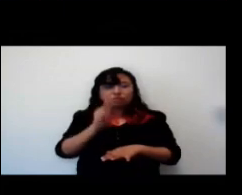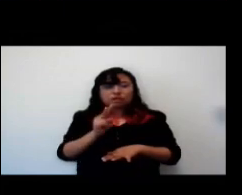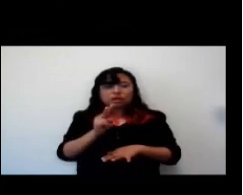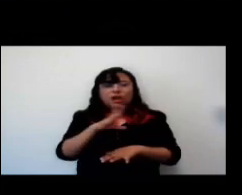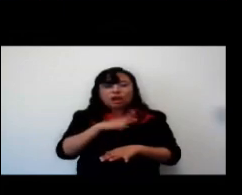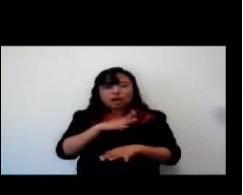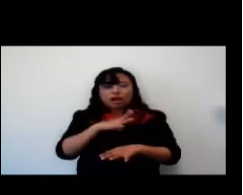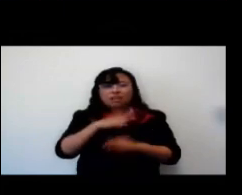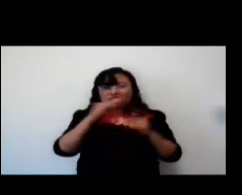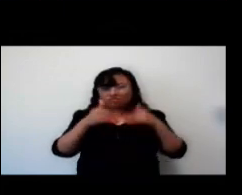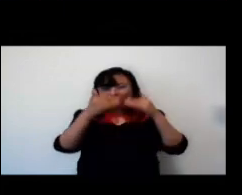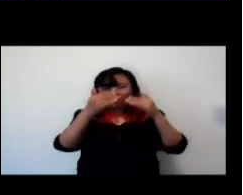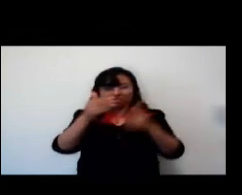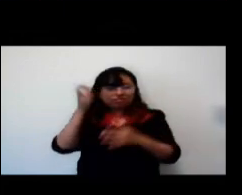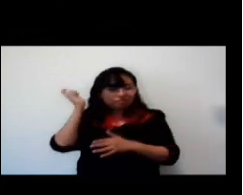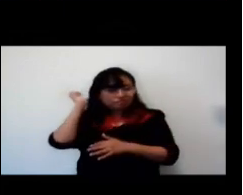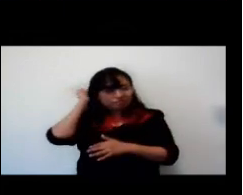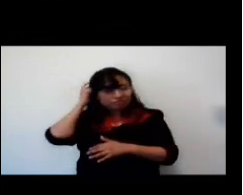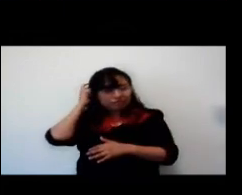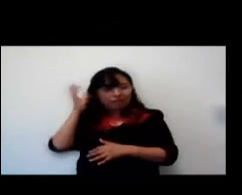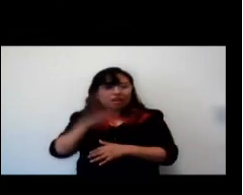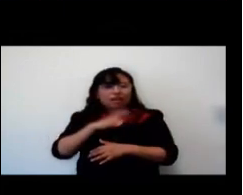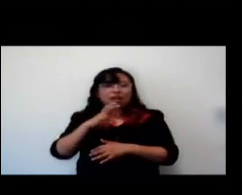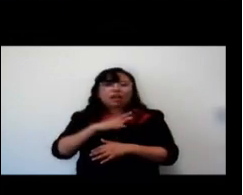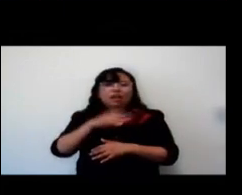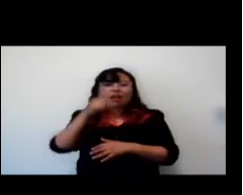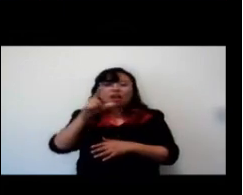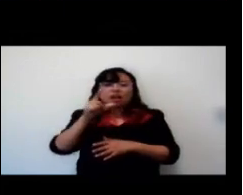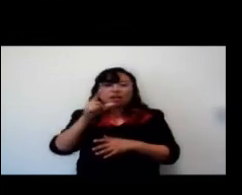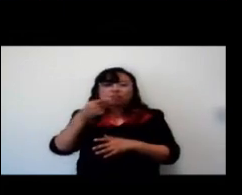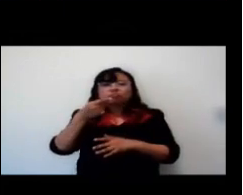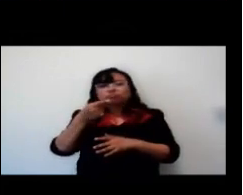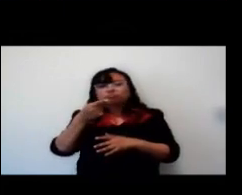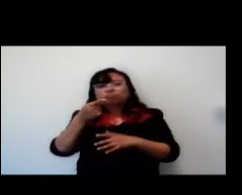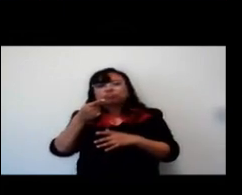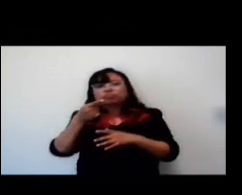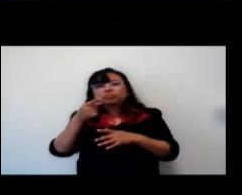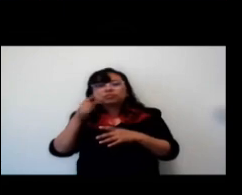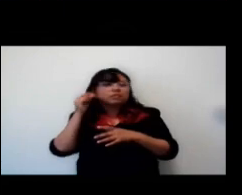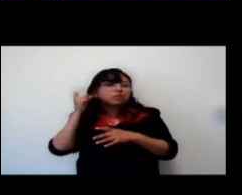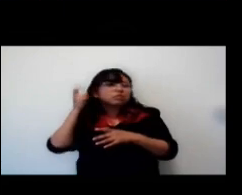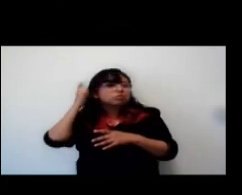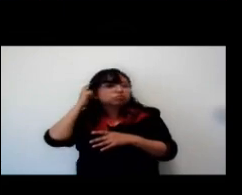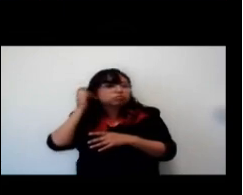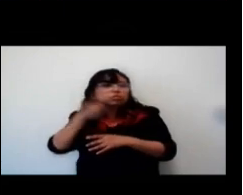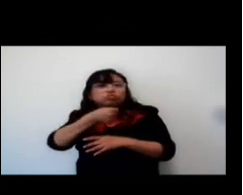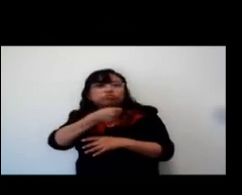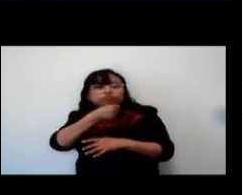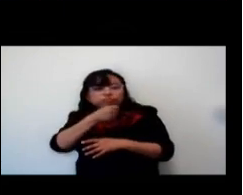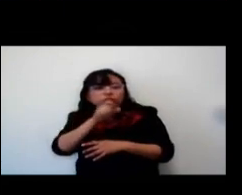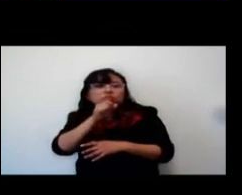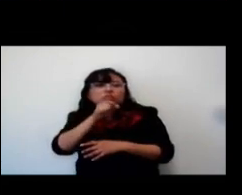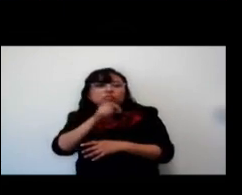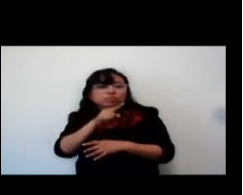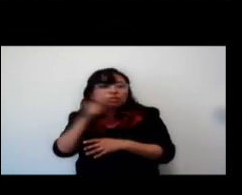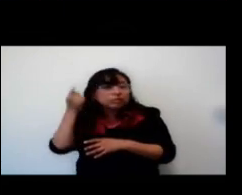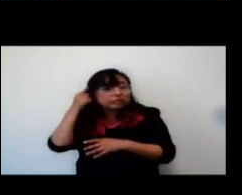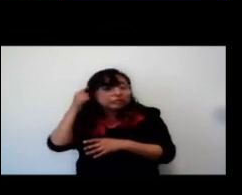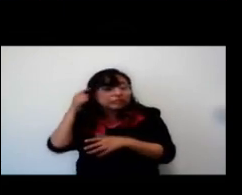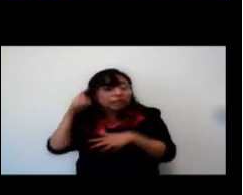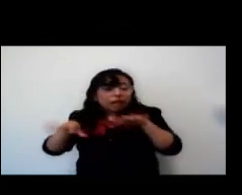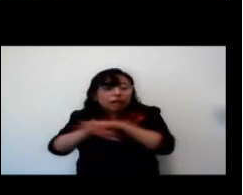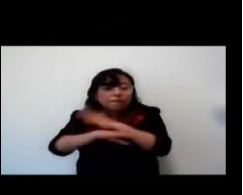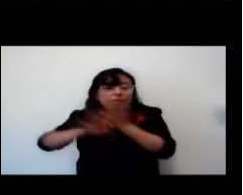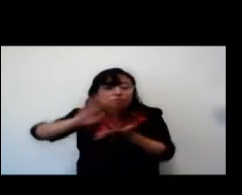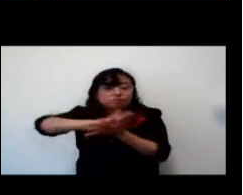externo. El componente externo tiene micrófonos, cambia la información a electricidad, la pasa al implante y nosotros a